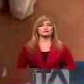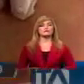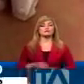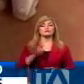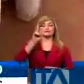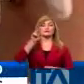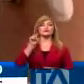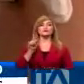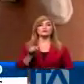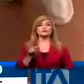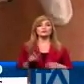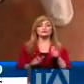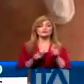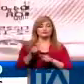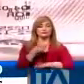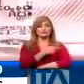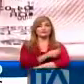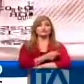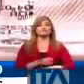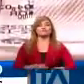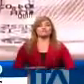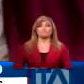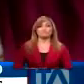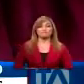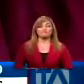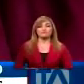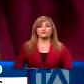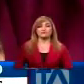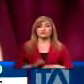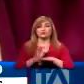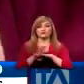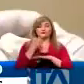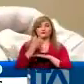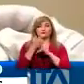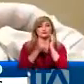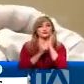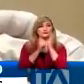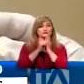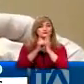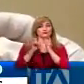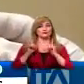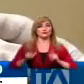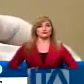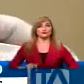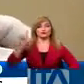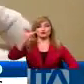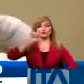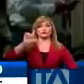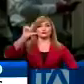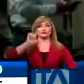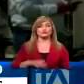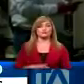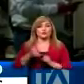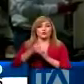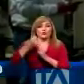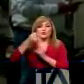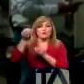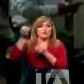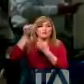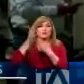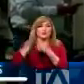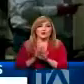Alrededor de 2.000 personas han recibido la vacuna contra el COVID-19 en Ecuador, decía el ministro de Salud este lunes. Esa fue la última